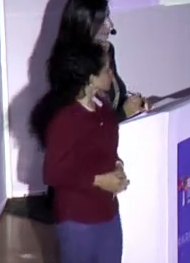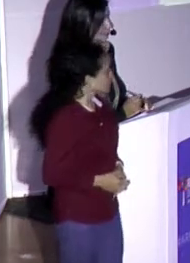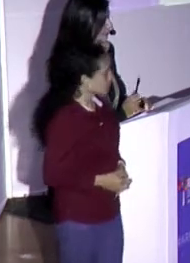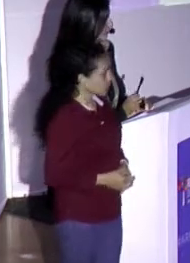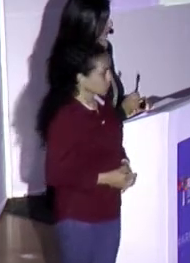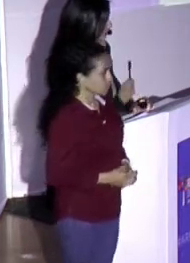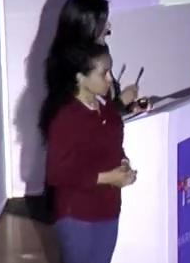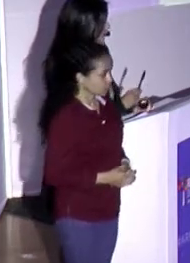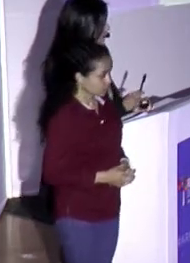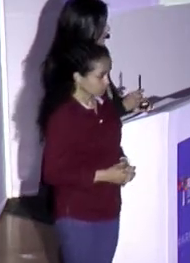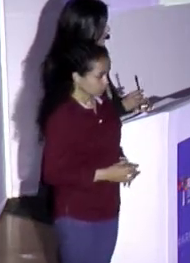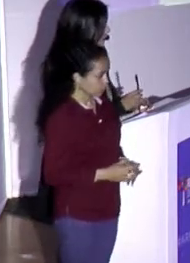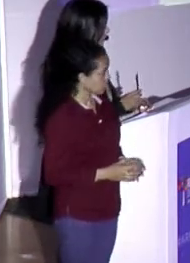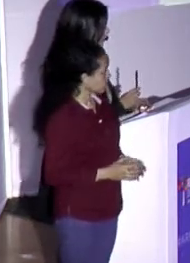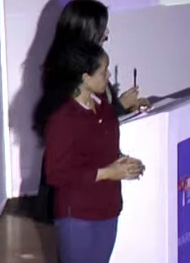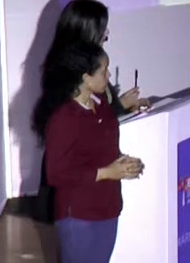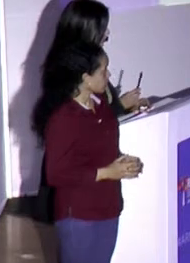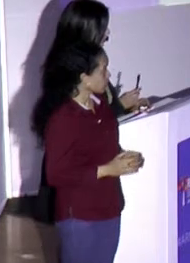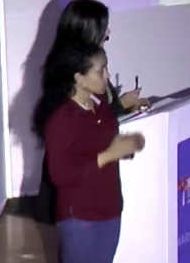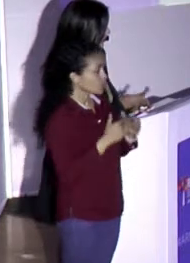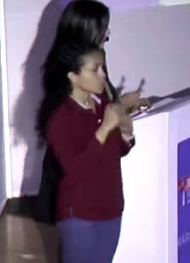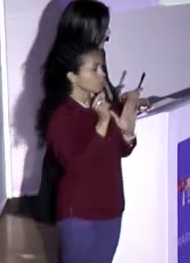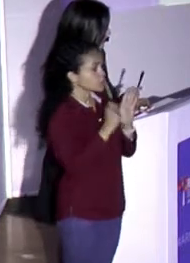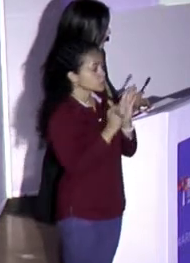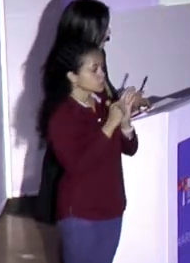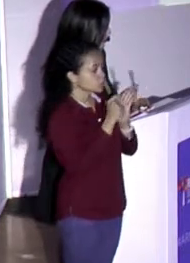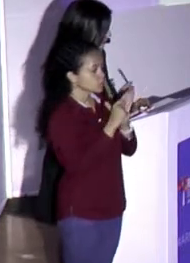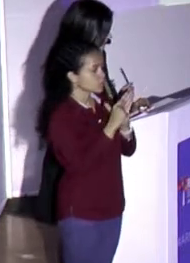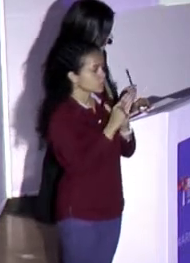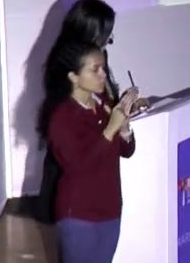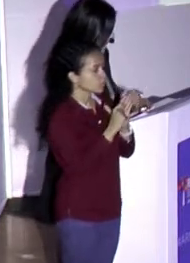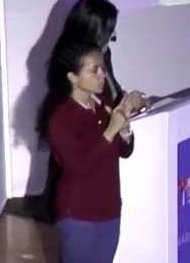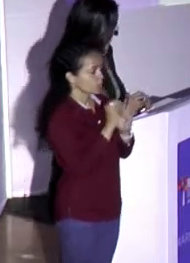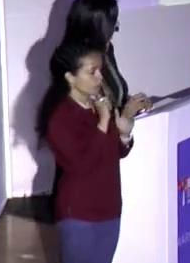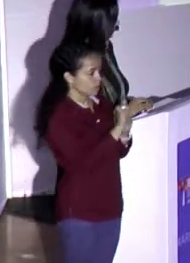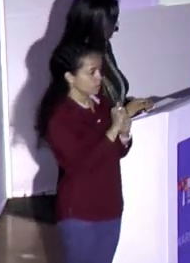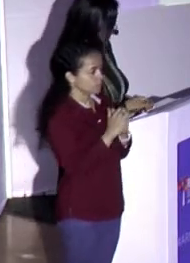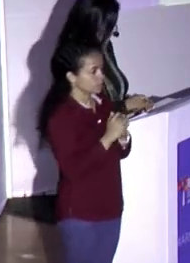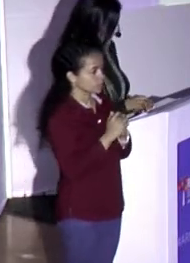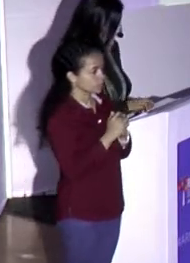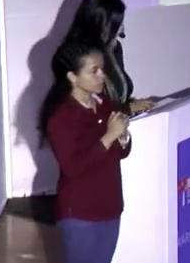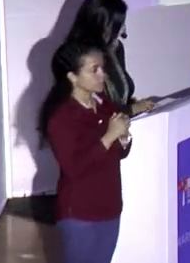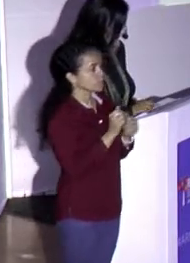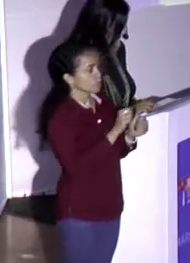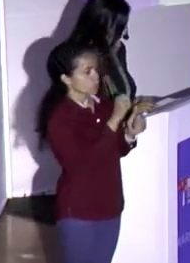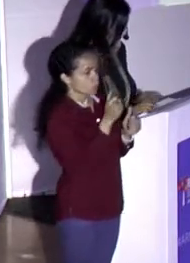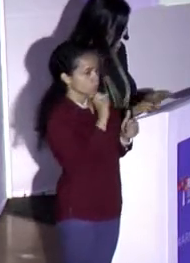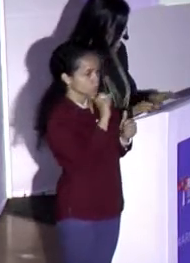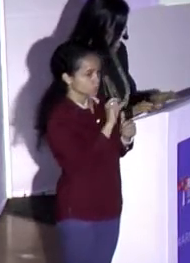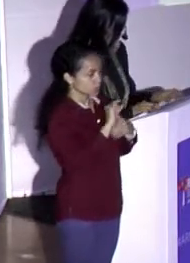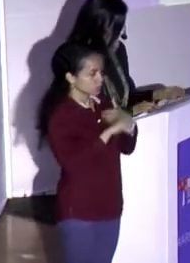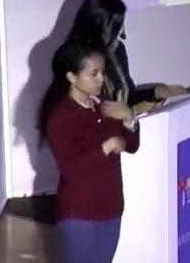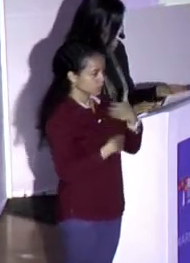Ya en segundos vamos a conocer la mayor puntuación, que en este caso es A. Siguiente pregunta.